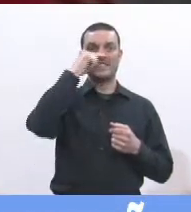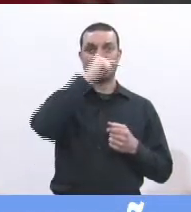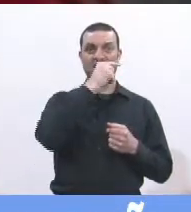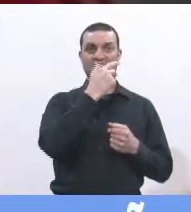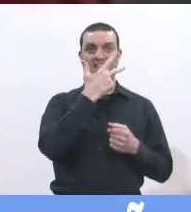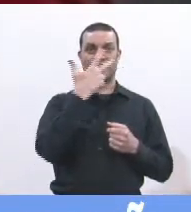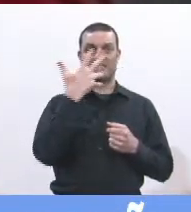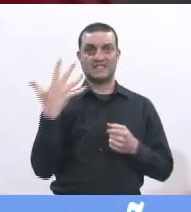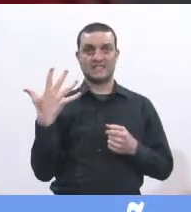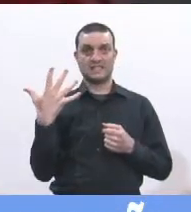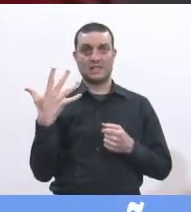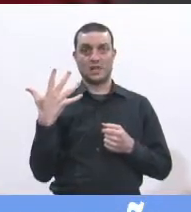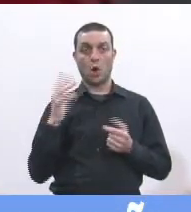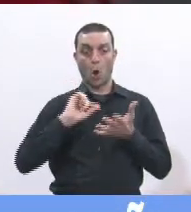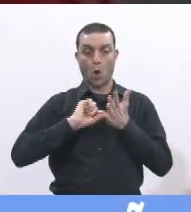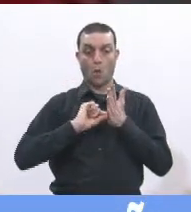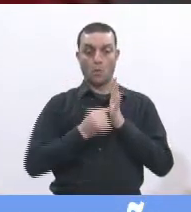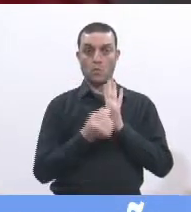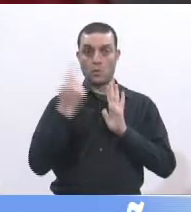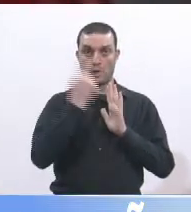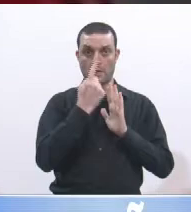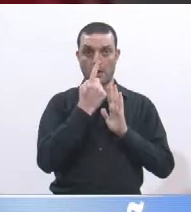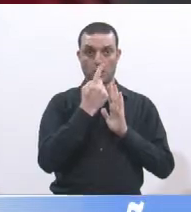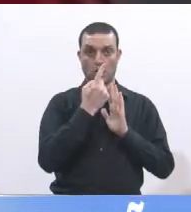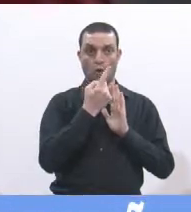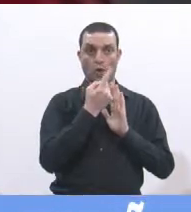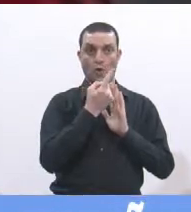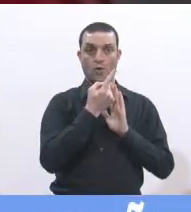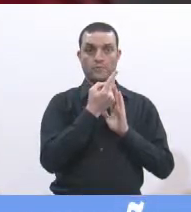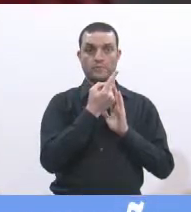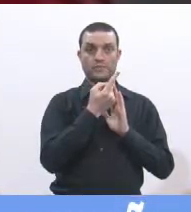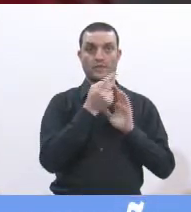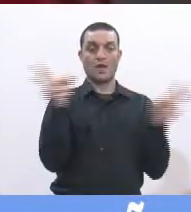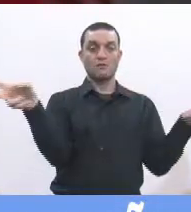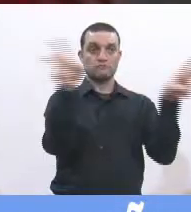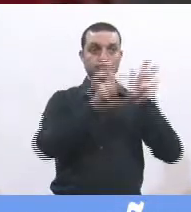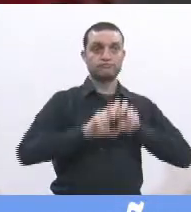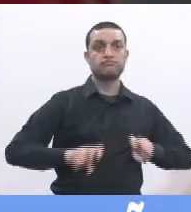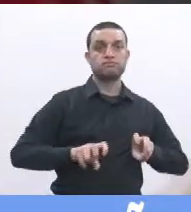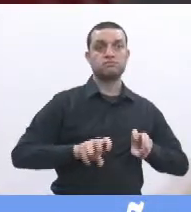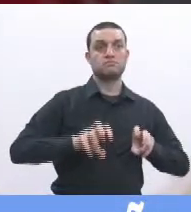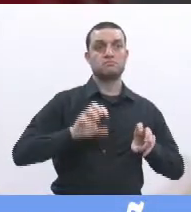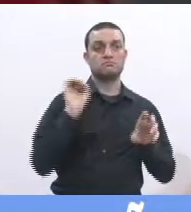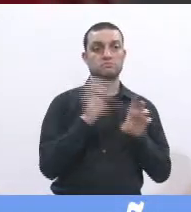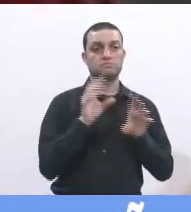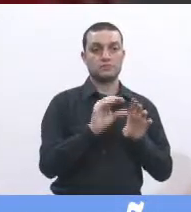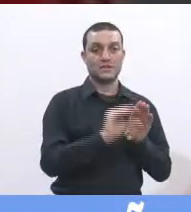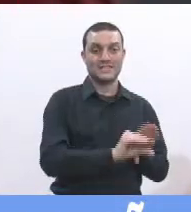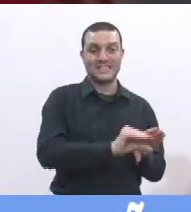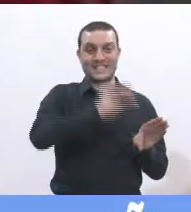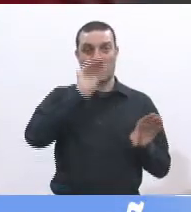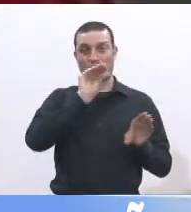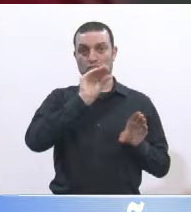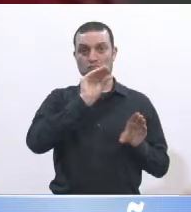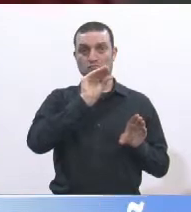735, donde por el artículo primero le quito los recursos de coparticipación a la Ciudad de Buenos Aires, y en el artículo 4